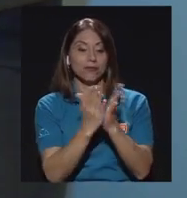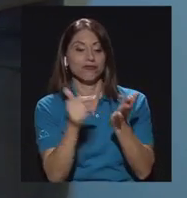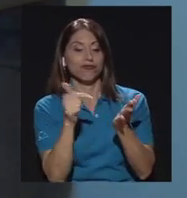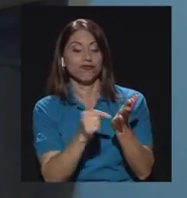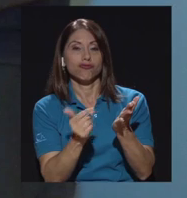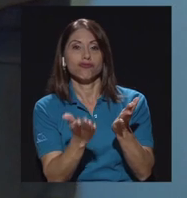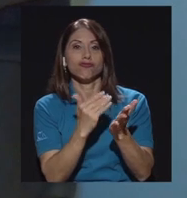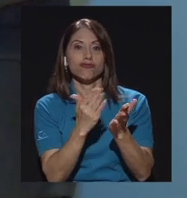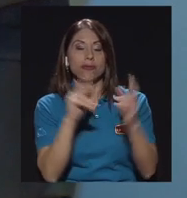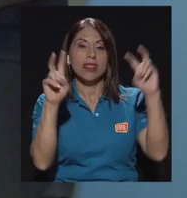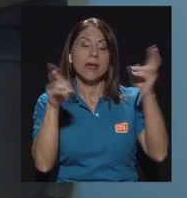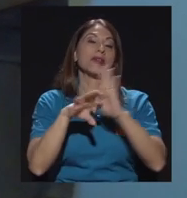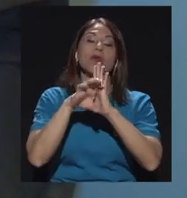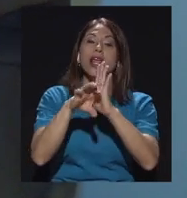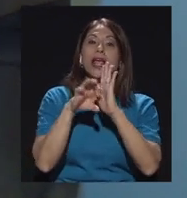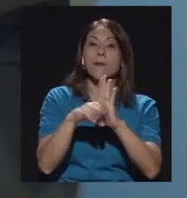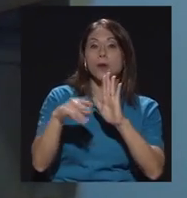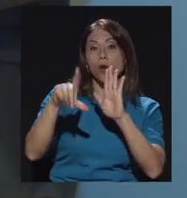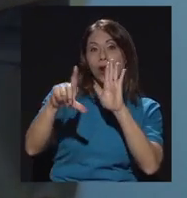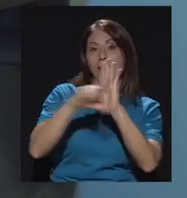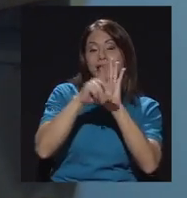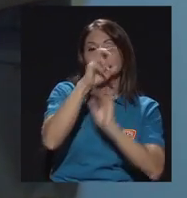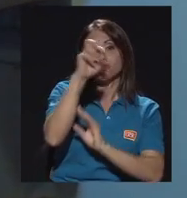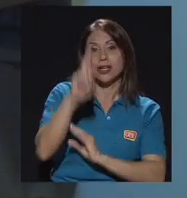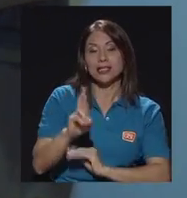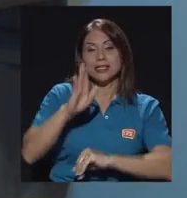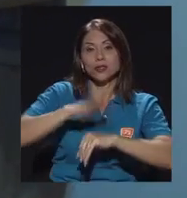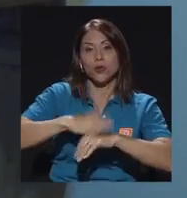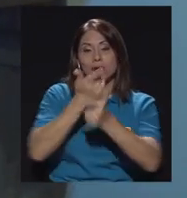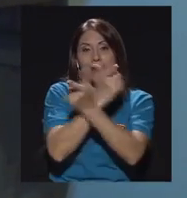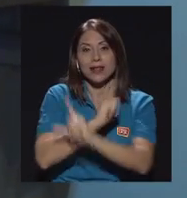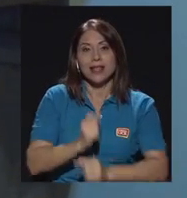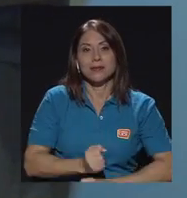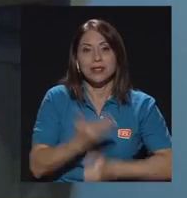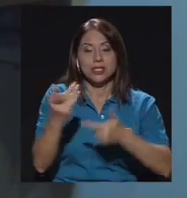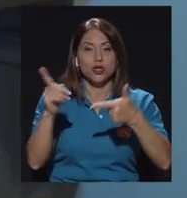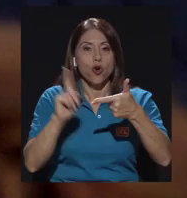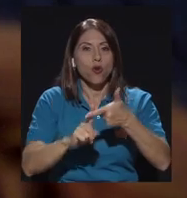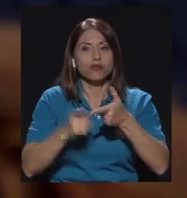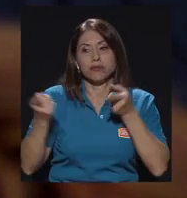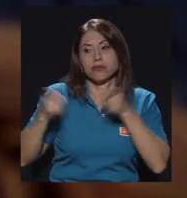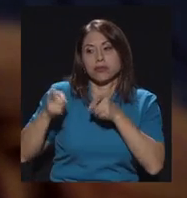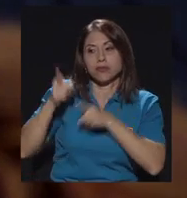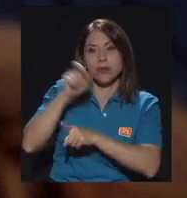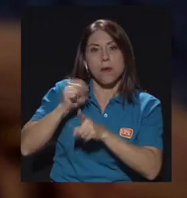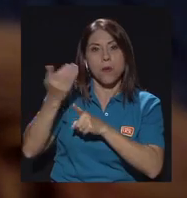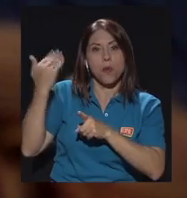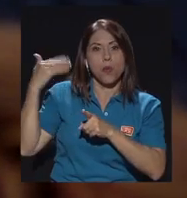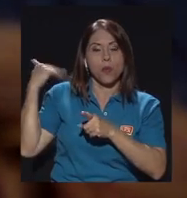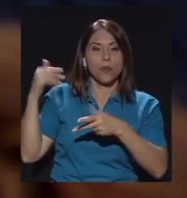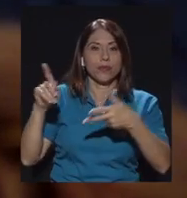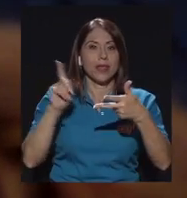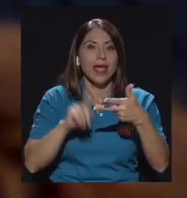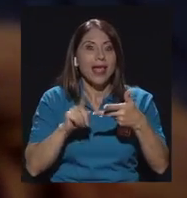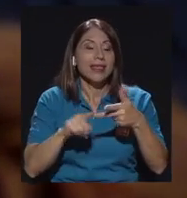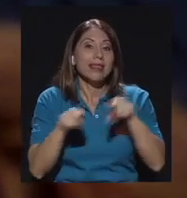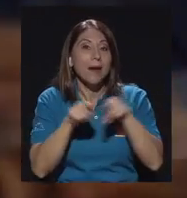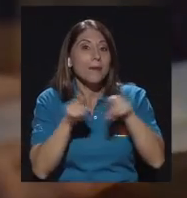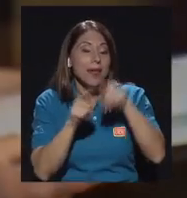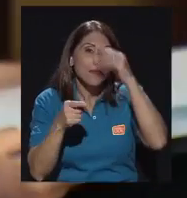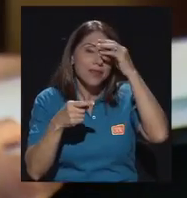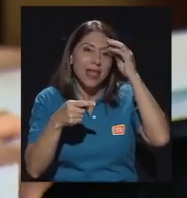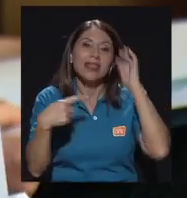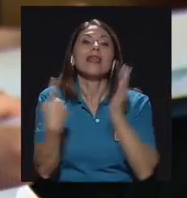analiza temas como el marco jurídico costarricense de la libertad de expresión, jurisprudencia, el debate sobre una nueva ley de radio y